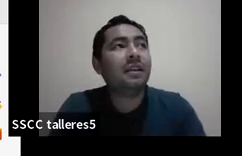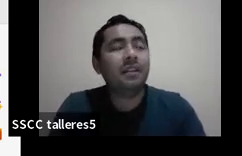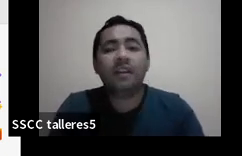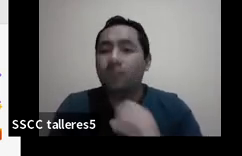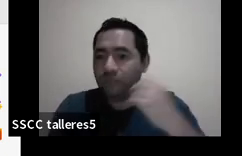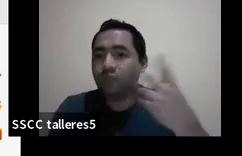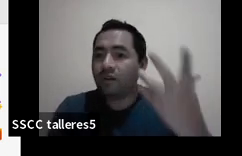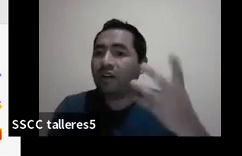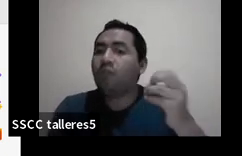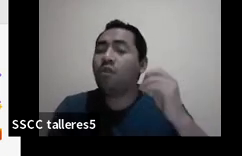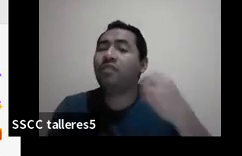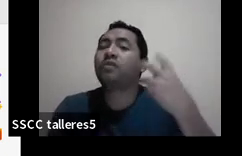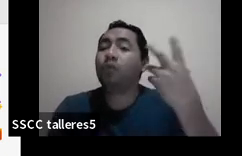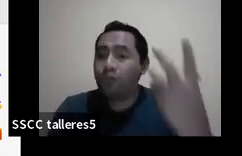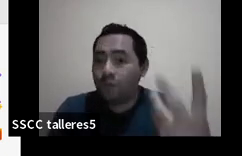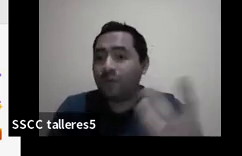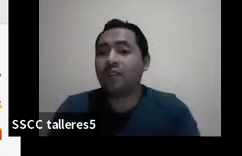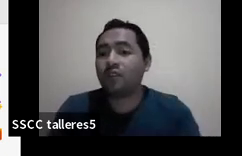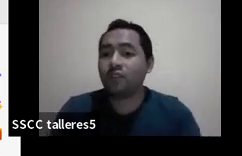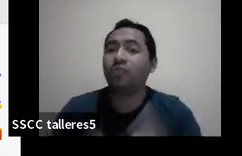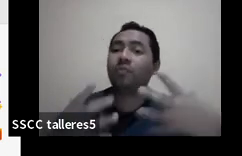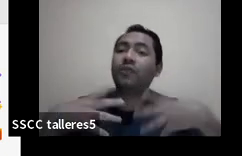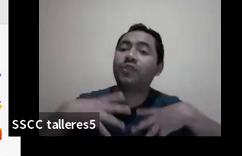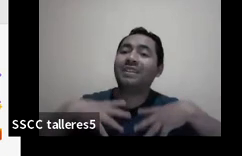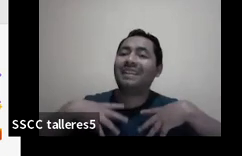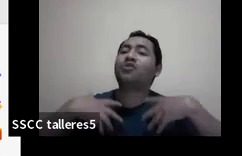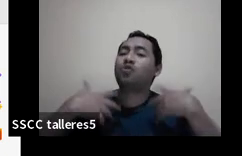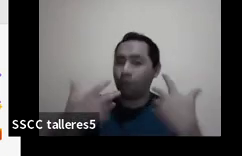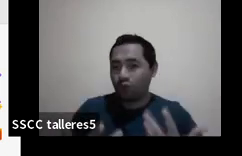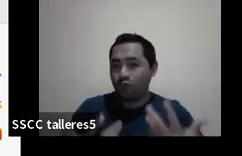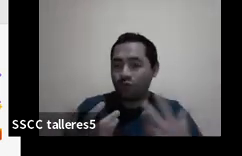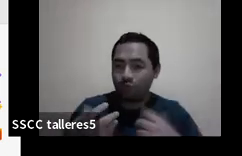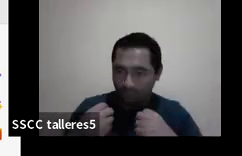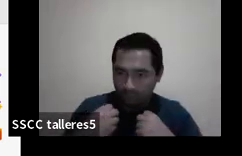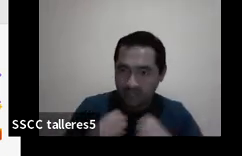80, ellos estudiaron en un colegio exclusivo para sordos donde profesores